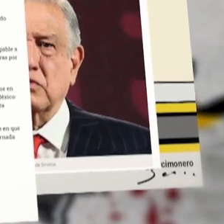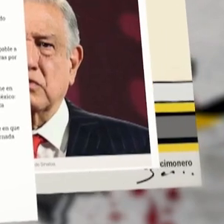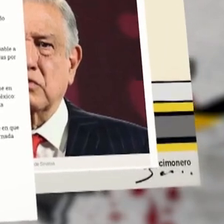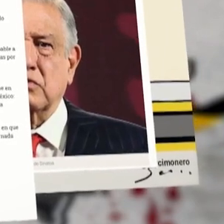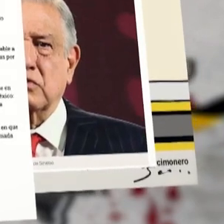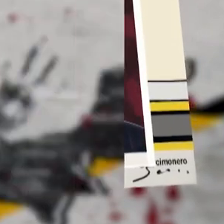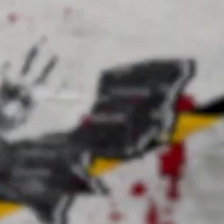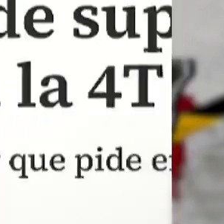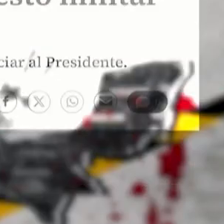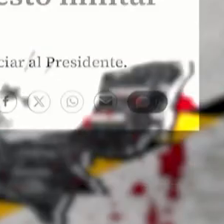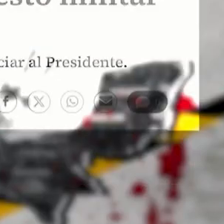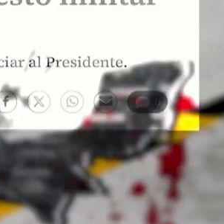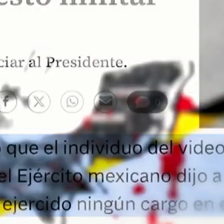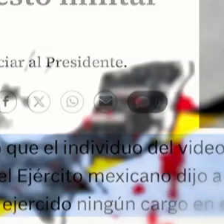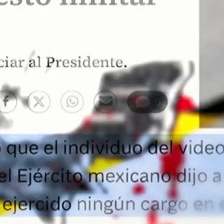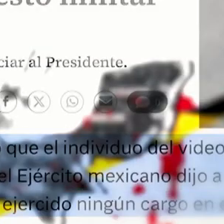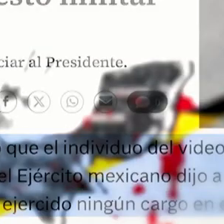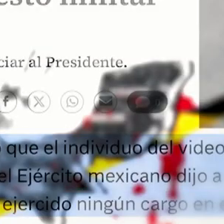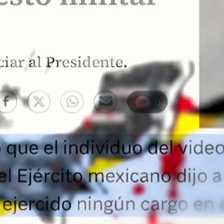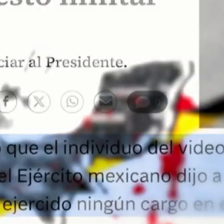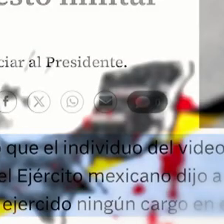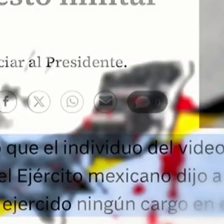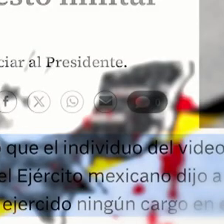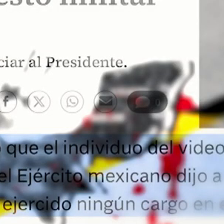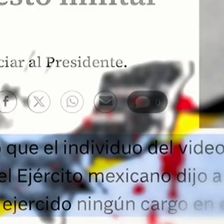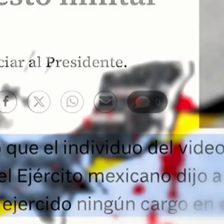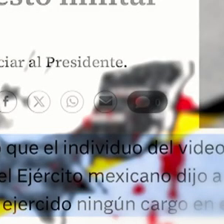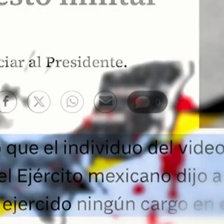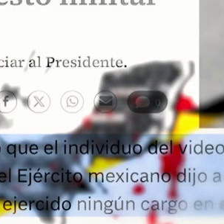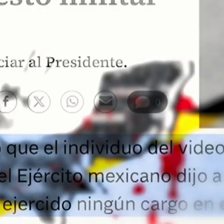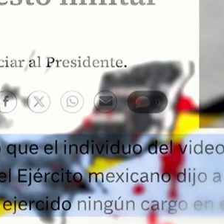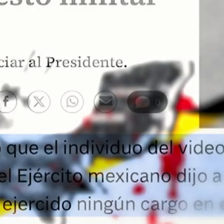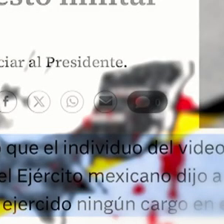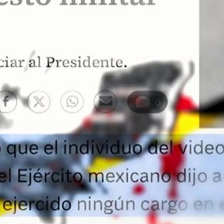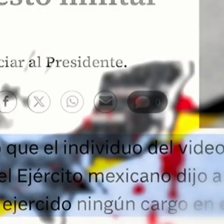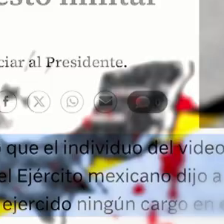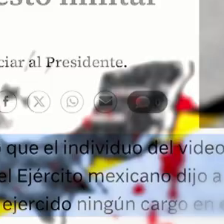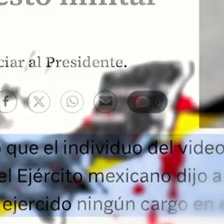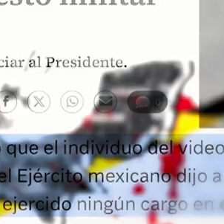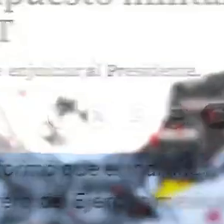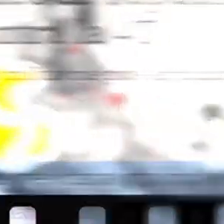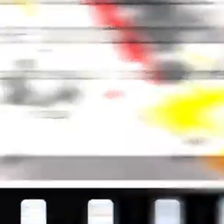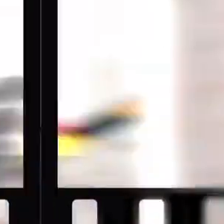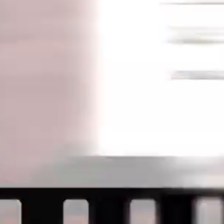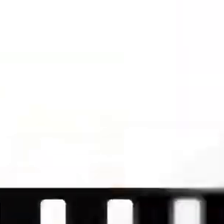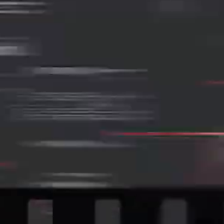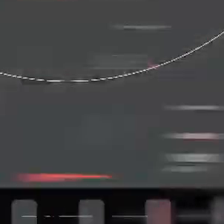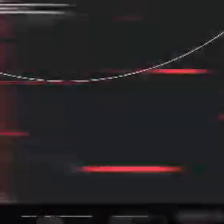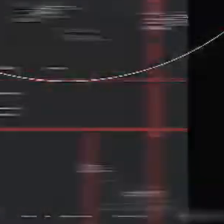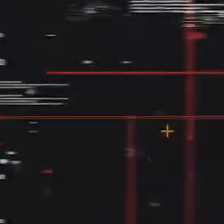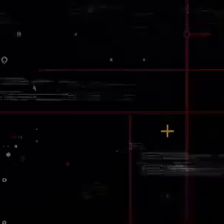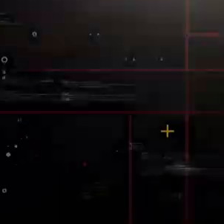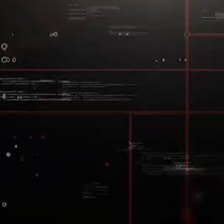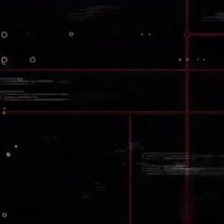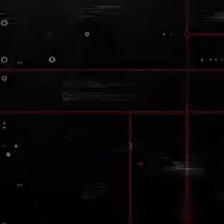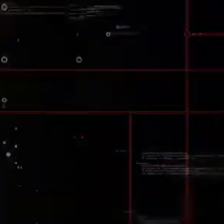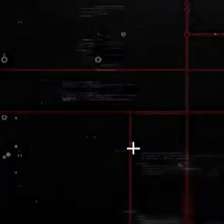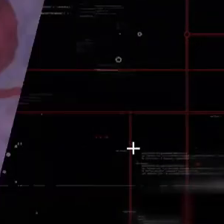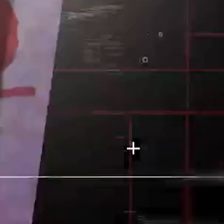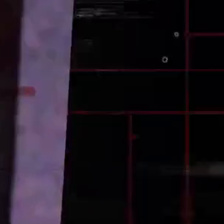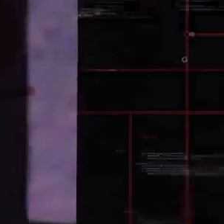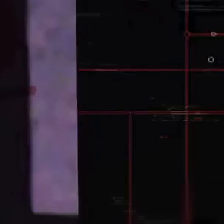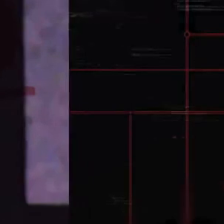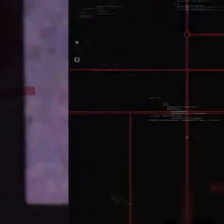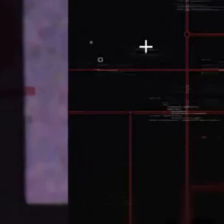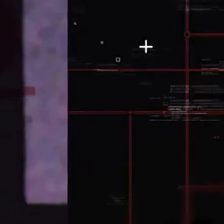Aquí, algunos de los ejemplos que más circulación tuvieron en medios electrónicos y redes sociales. 1. Falso que se